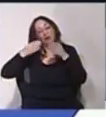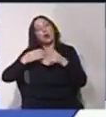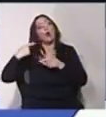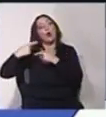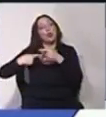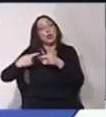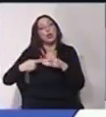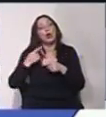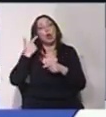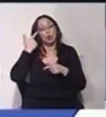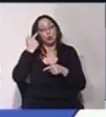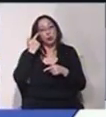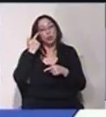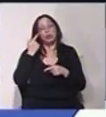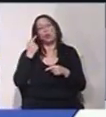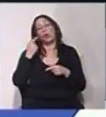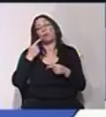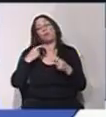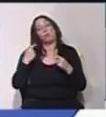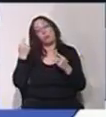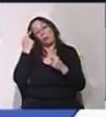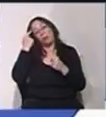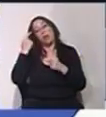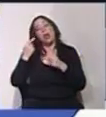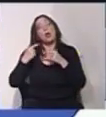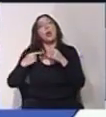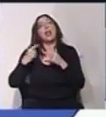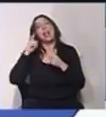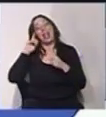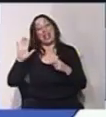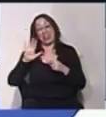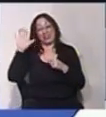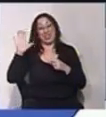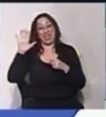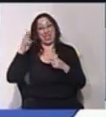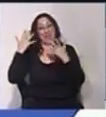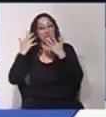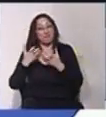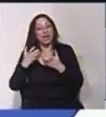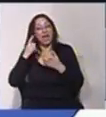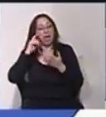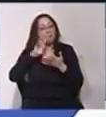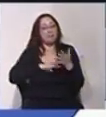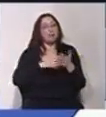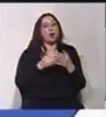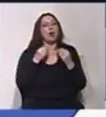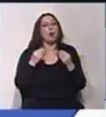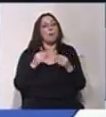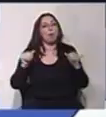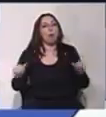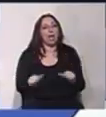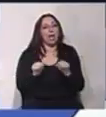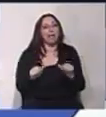el suicidio uno lo considera en un continuum que va desde la idea a la planificación, al acto, hasta el